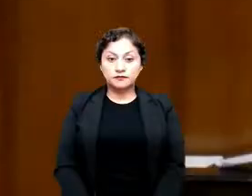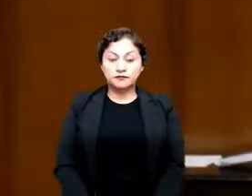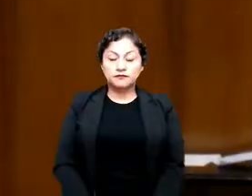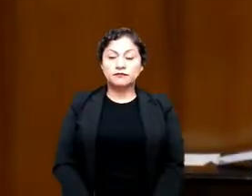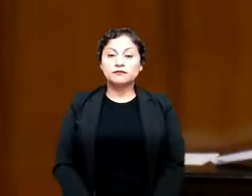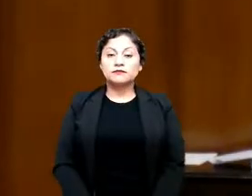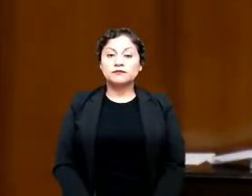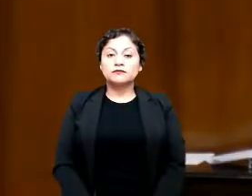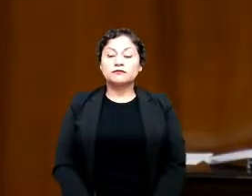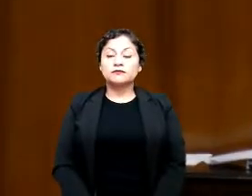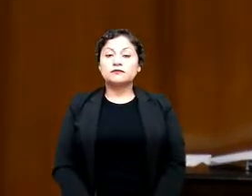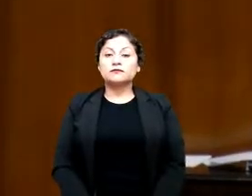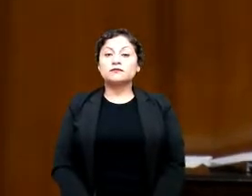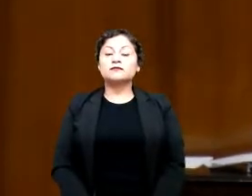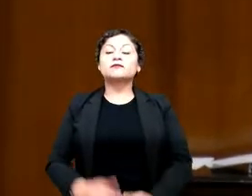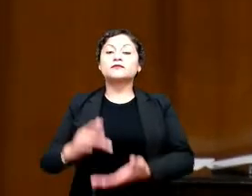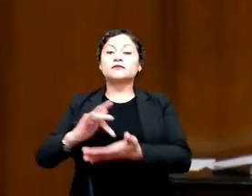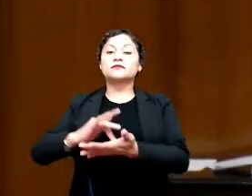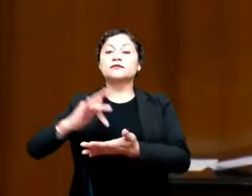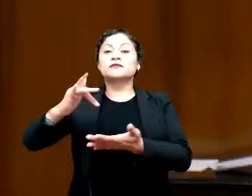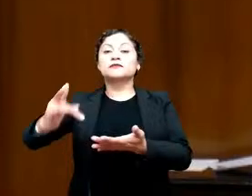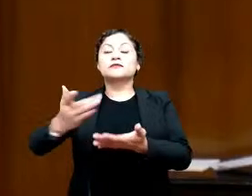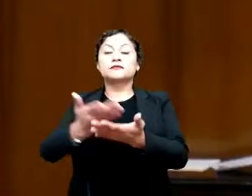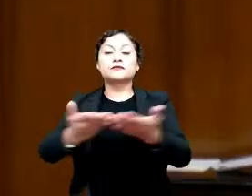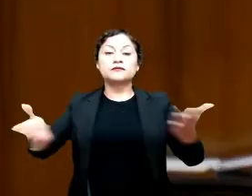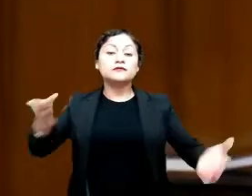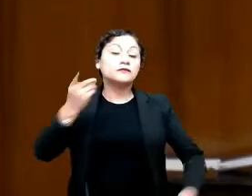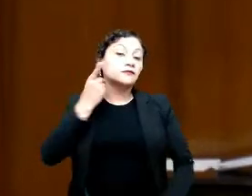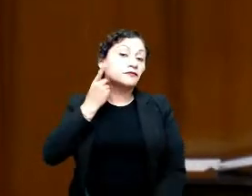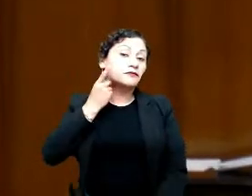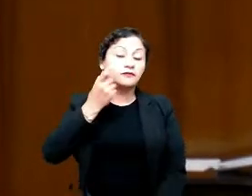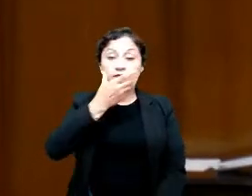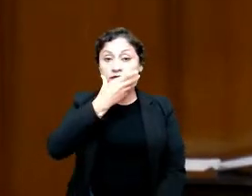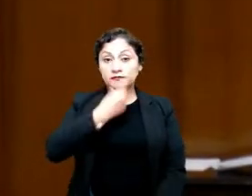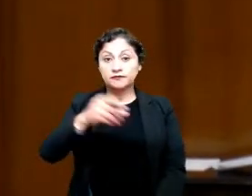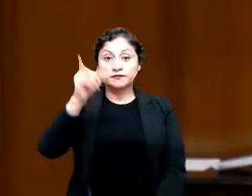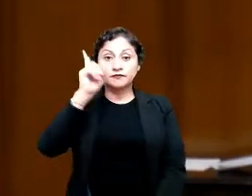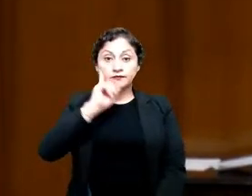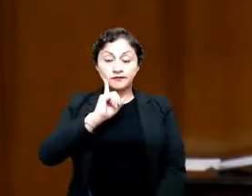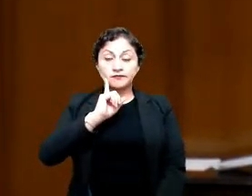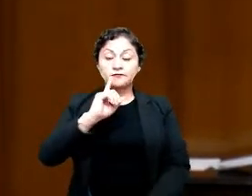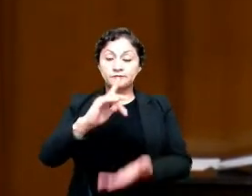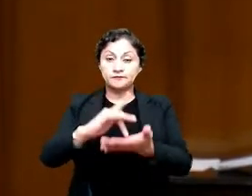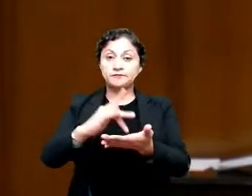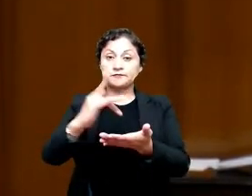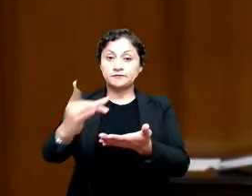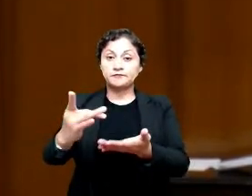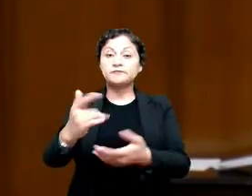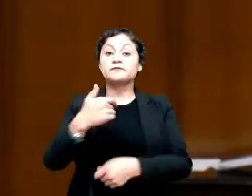Muchas gracias, diputadas y diputados. Quiero